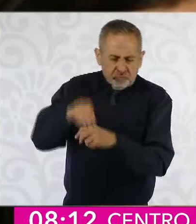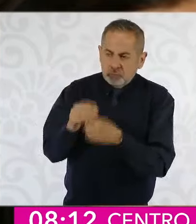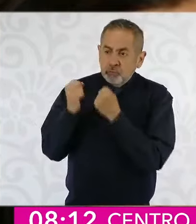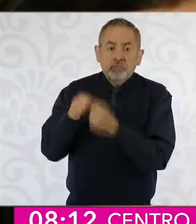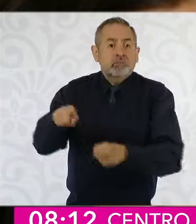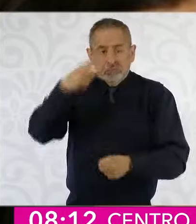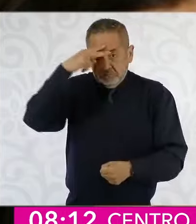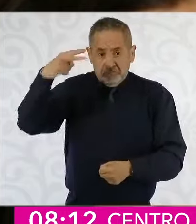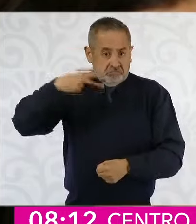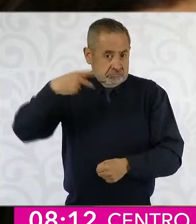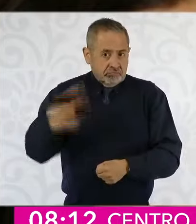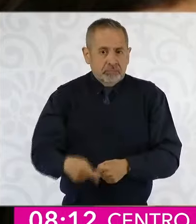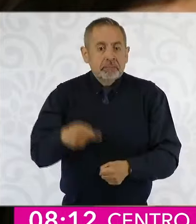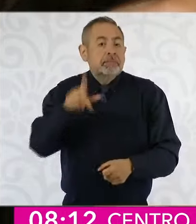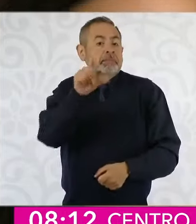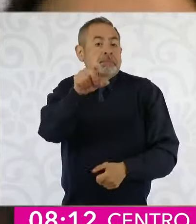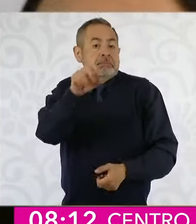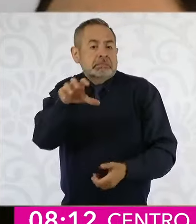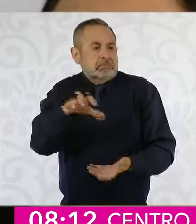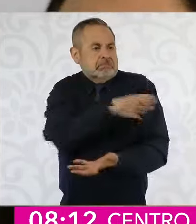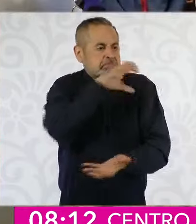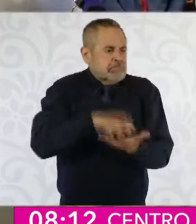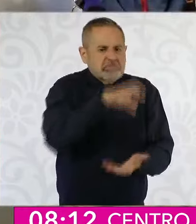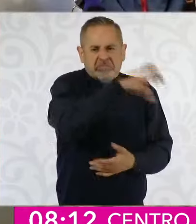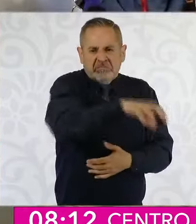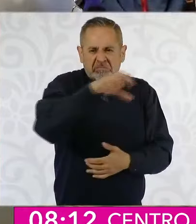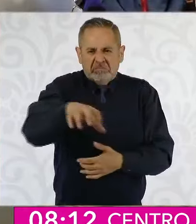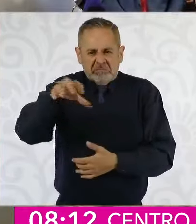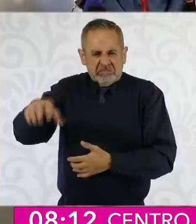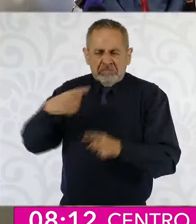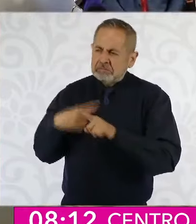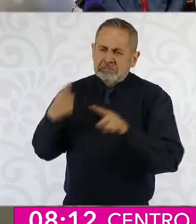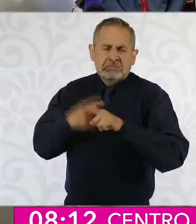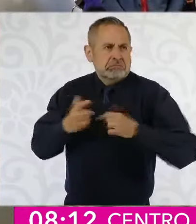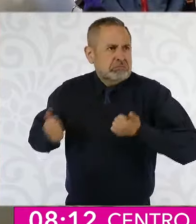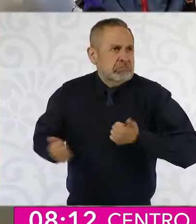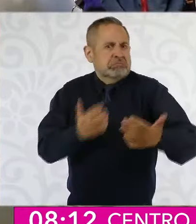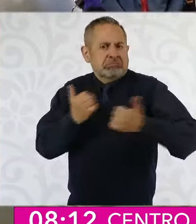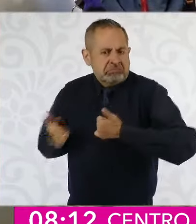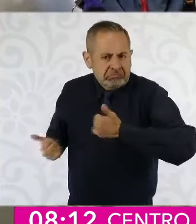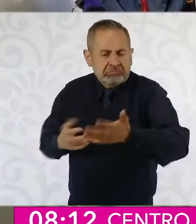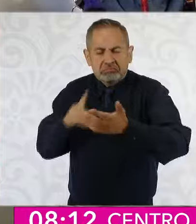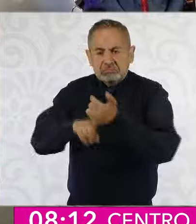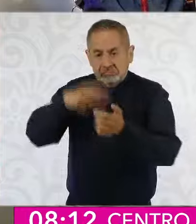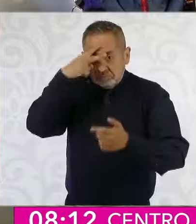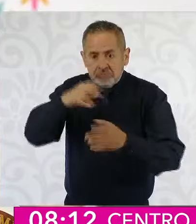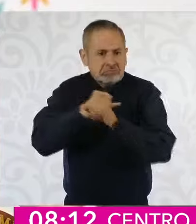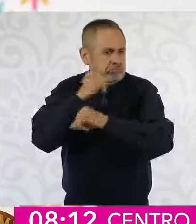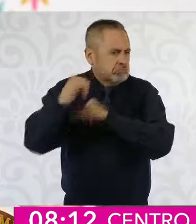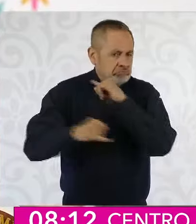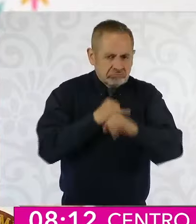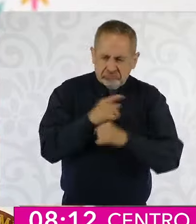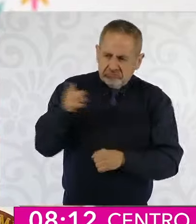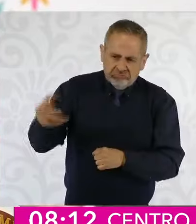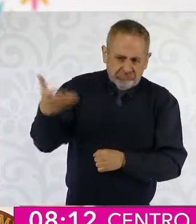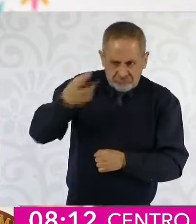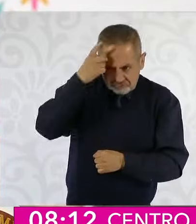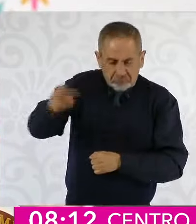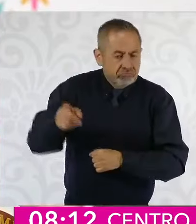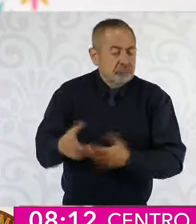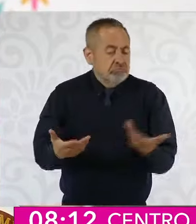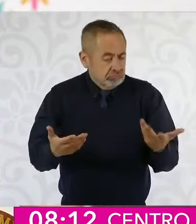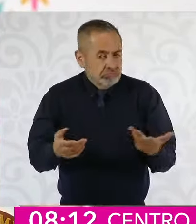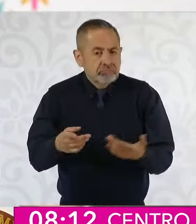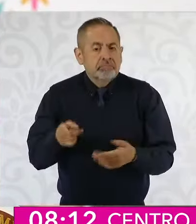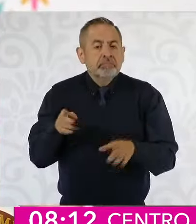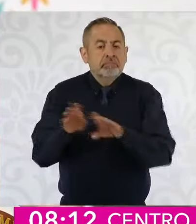sustentables para México. 20 plantas, 30 centros de distribución, tanto en México como a nivel internacional.